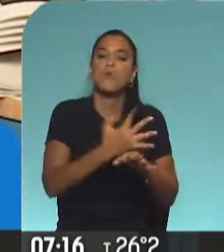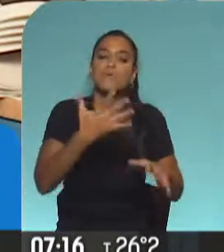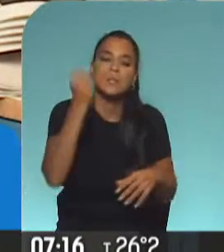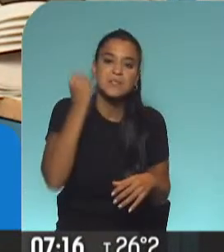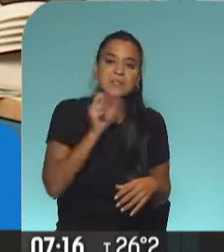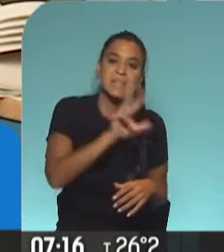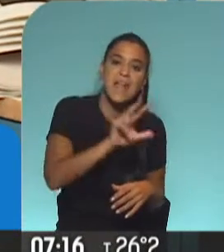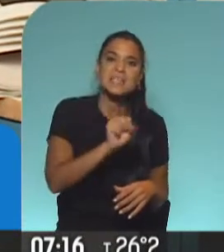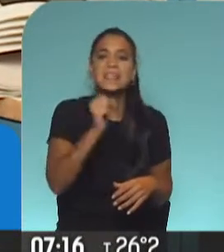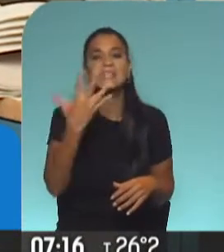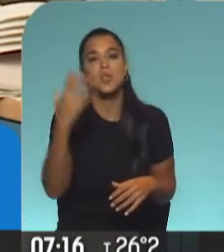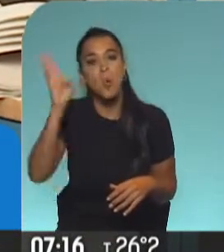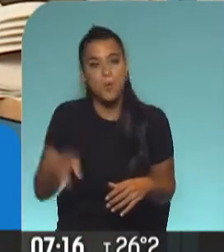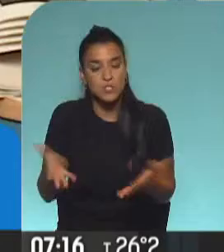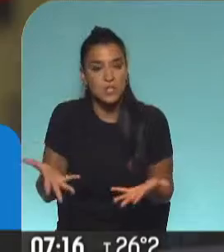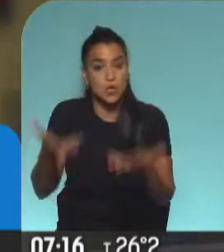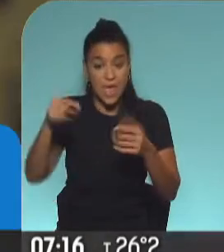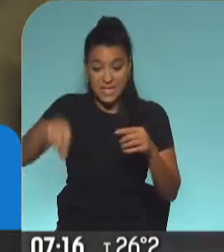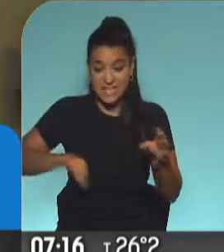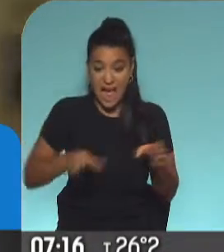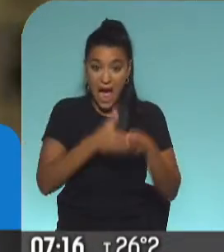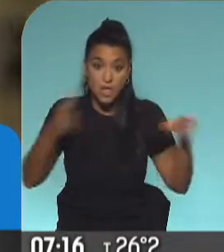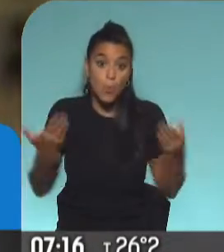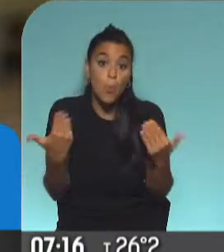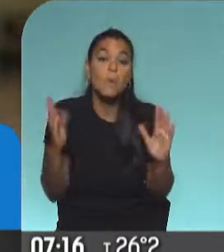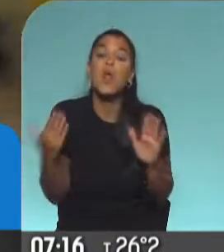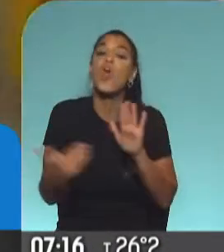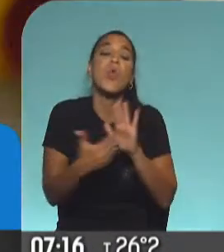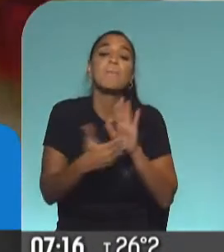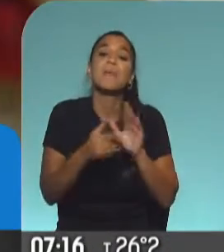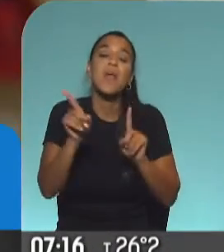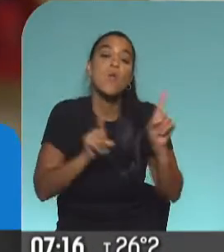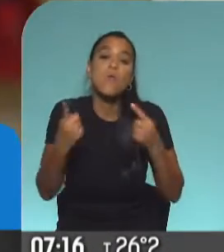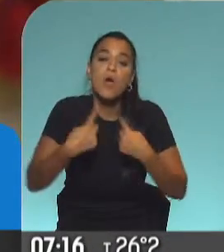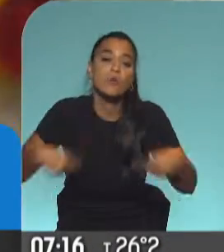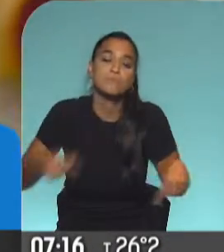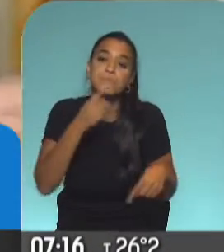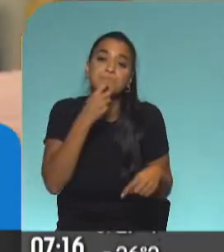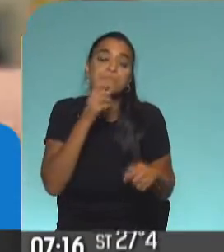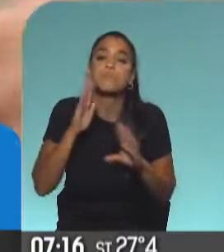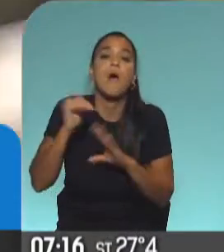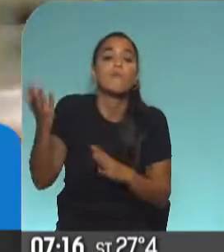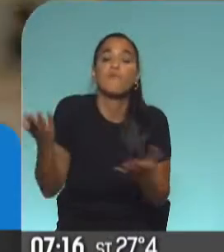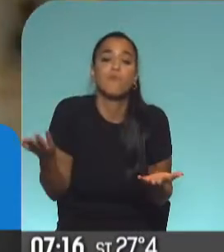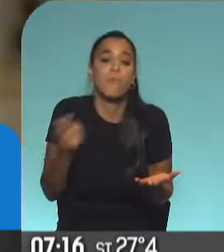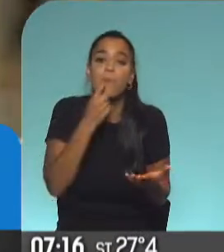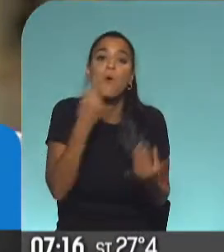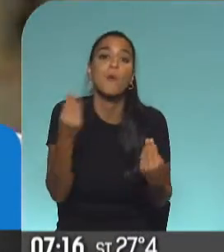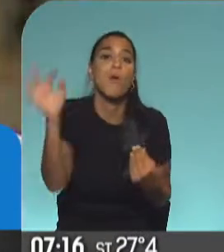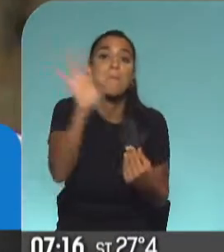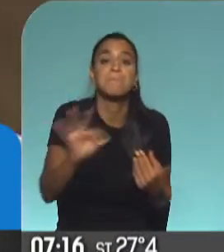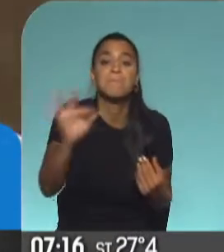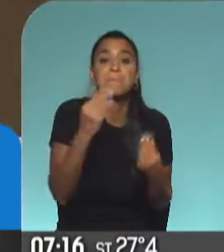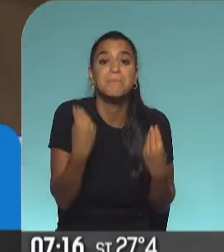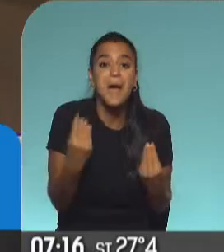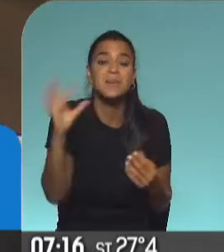5% de crecimiento que podríamos experimentar este año, pero va a depender de algunos factores, tal vez incluso exógenos, como qué pasa con el virus o